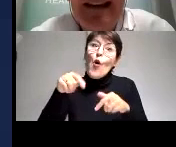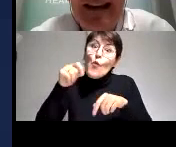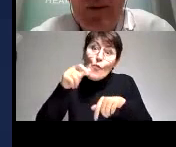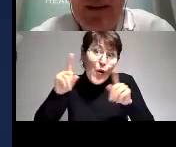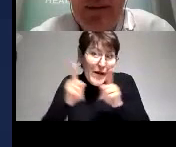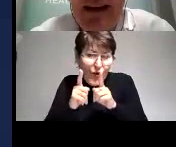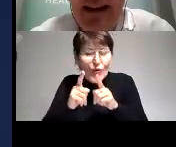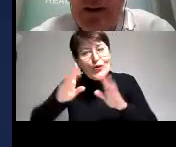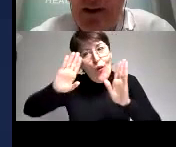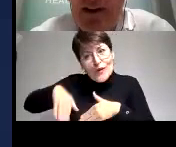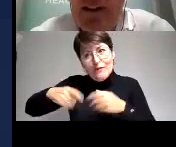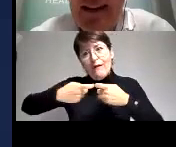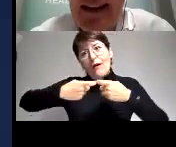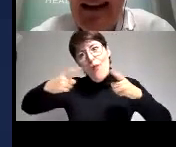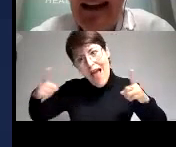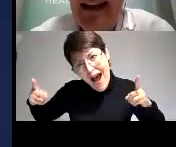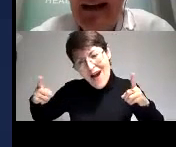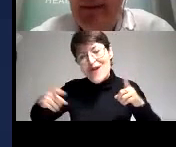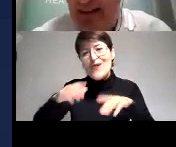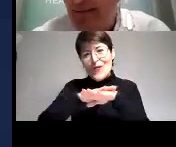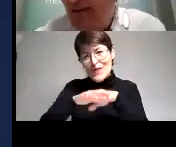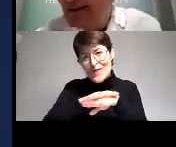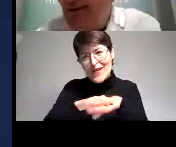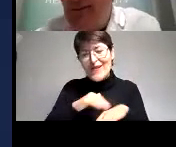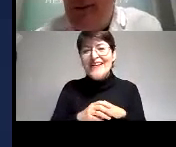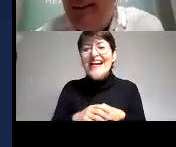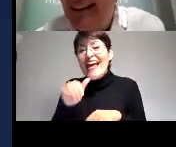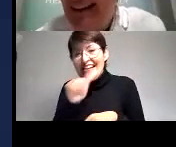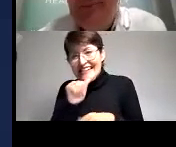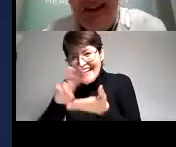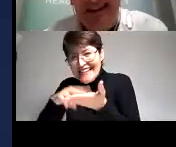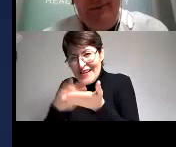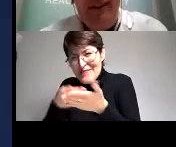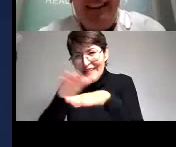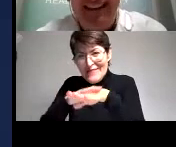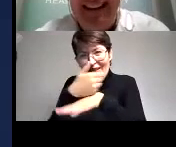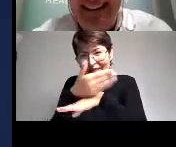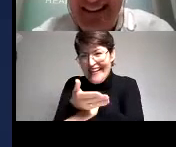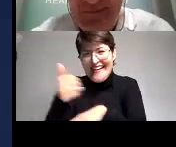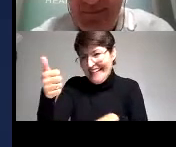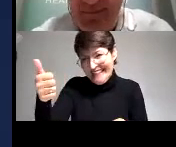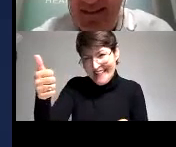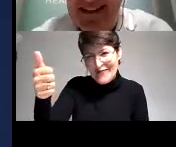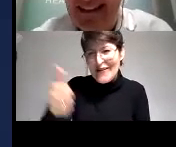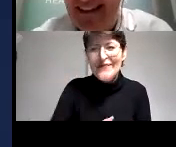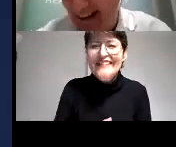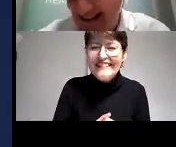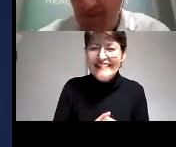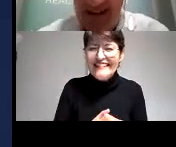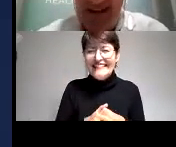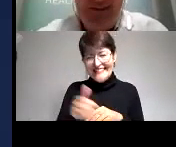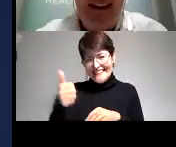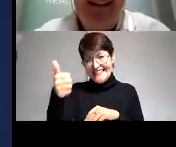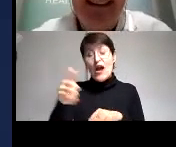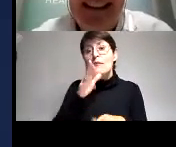ágil que la última ocasión. Pedirte perdón de nuevo por la demora por hacerte estar